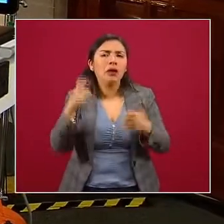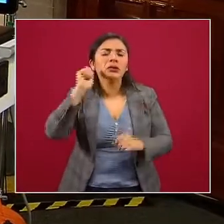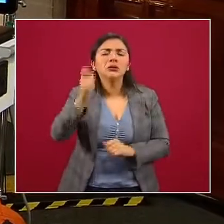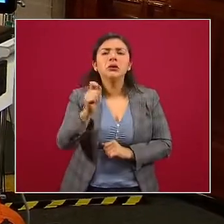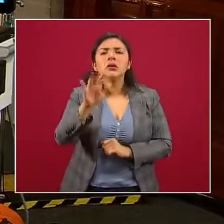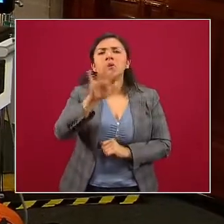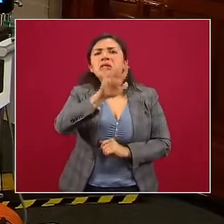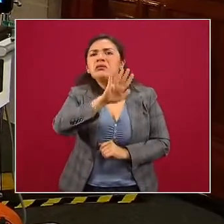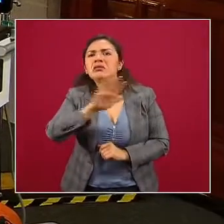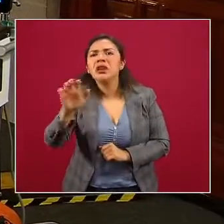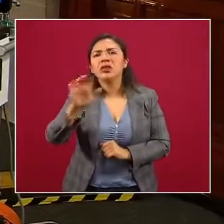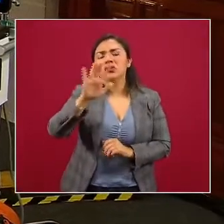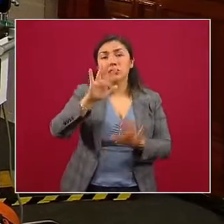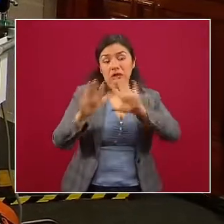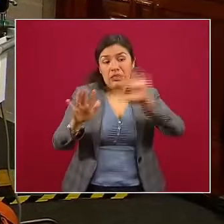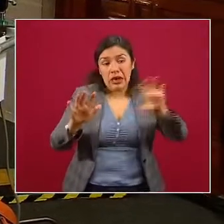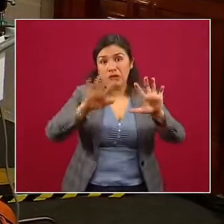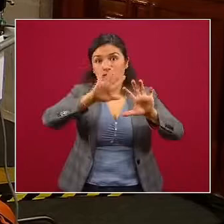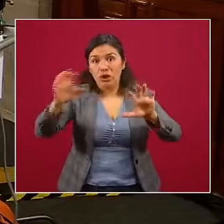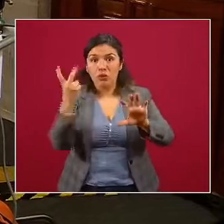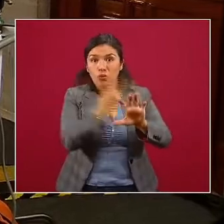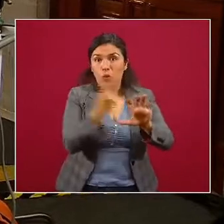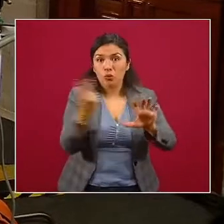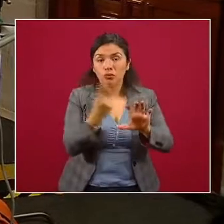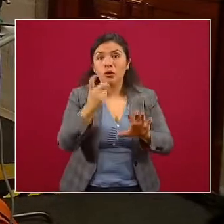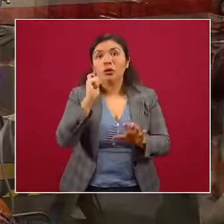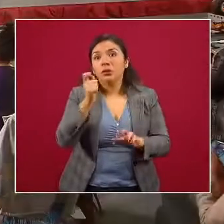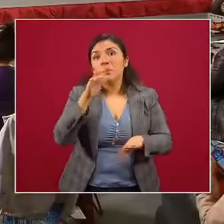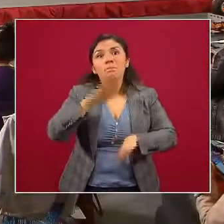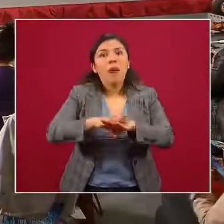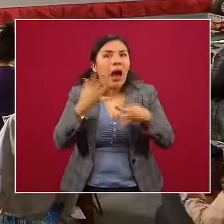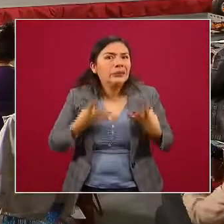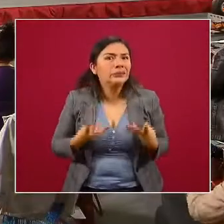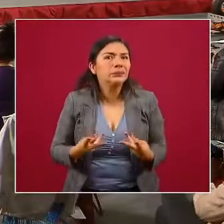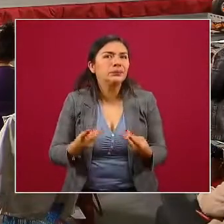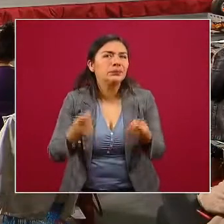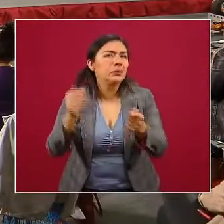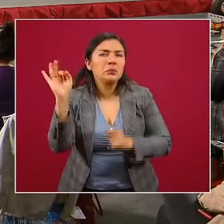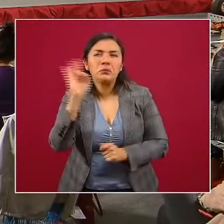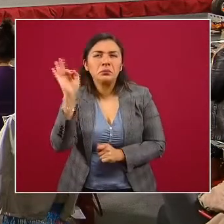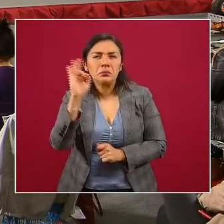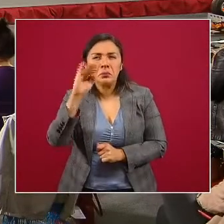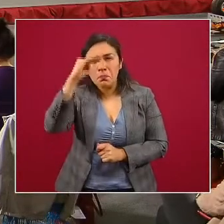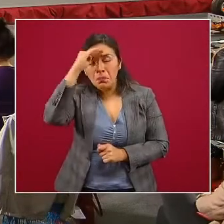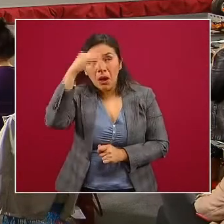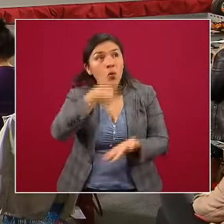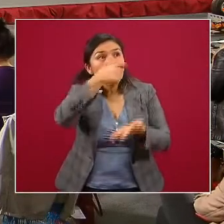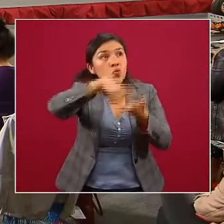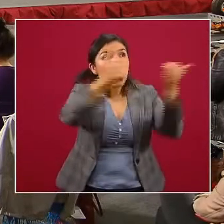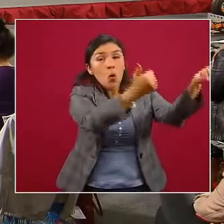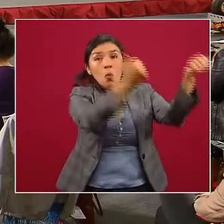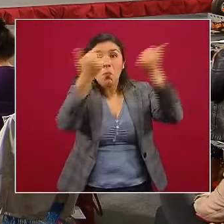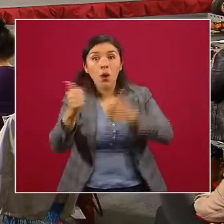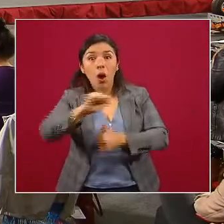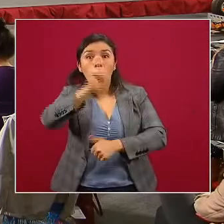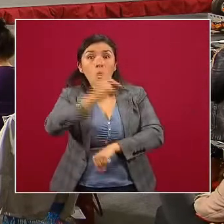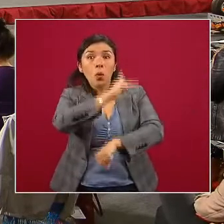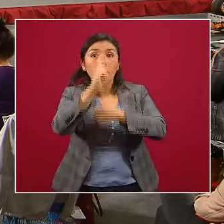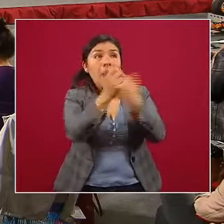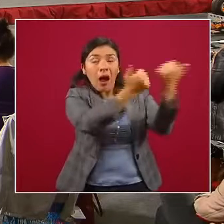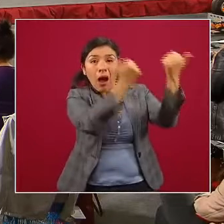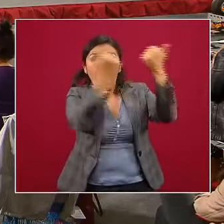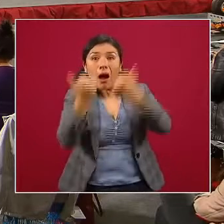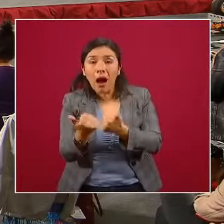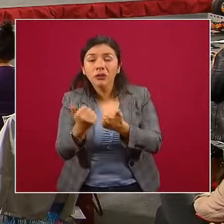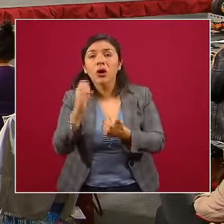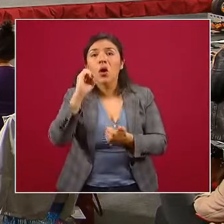500 y 500 de cada uno de ellos, hubiera costado mucho más el adquirirlos en el extranjero, inclusive